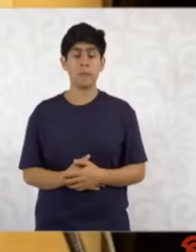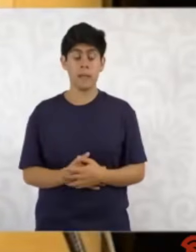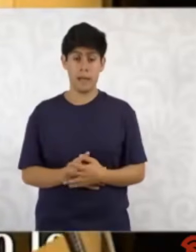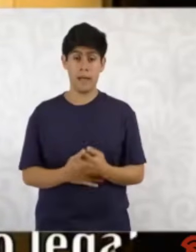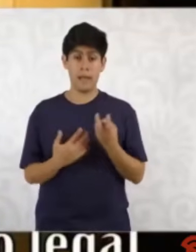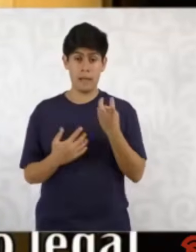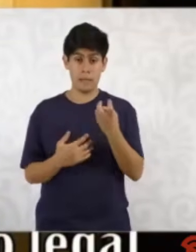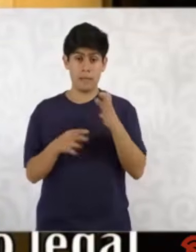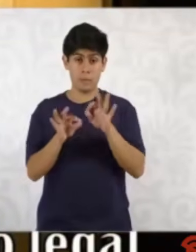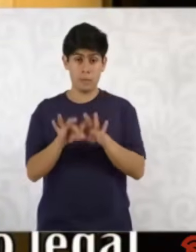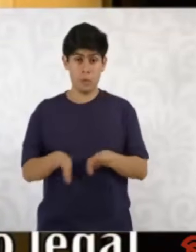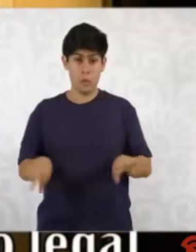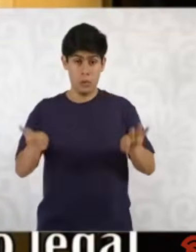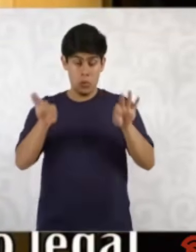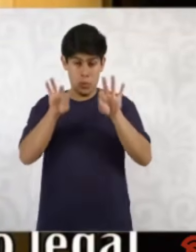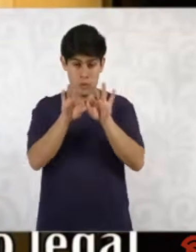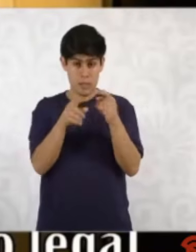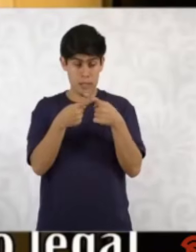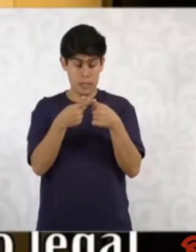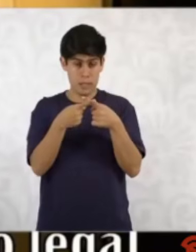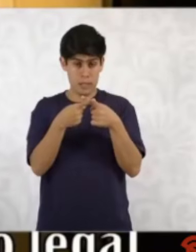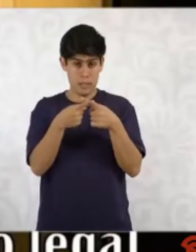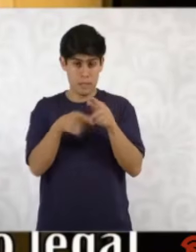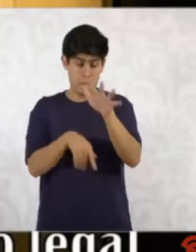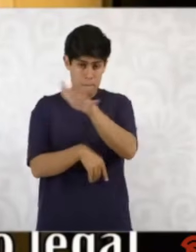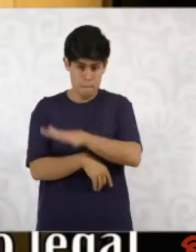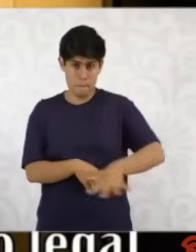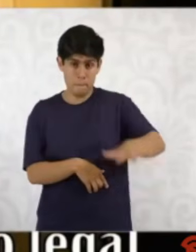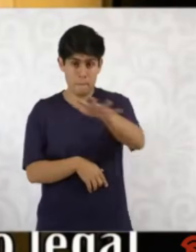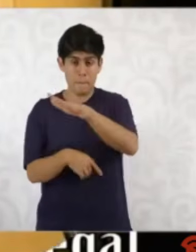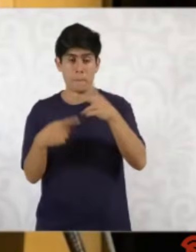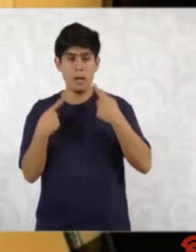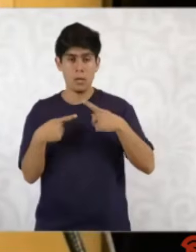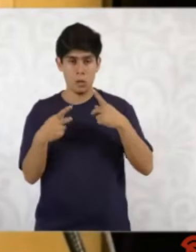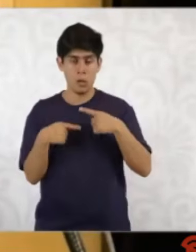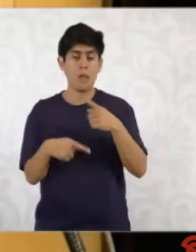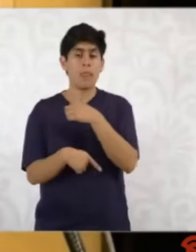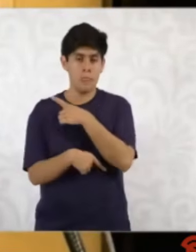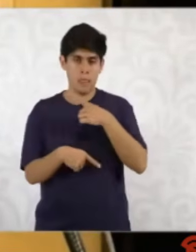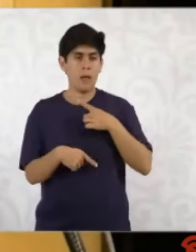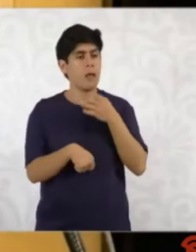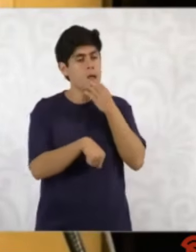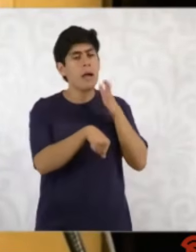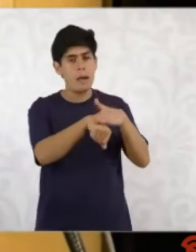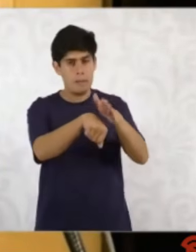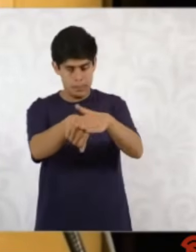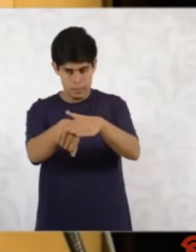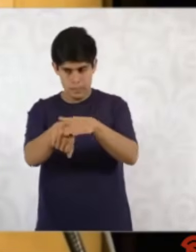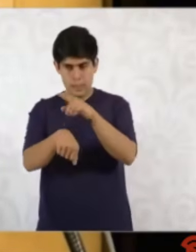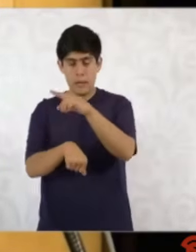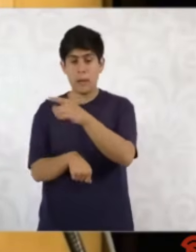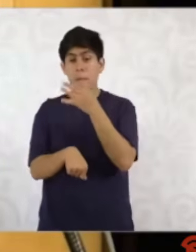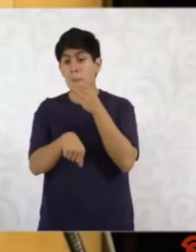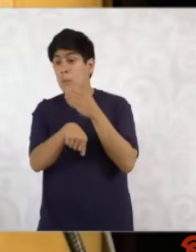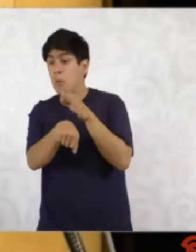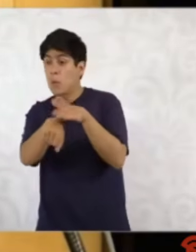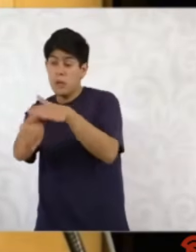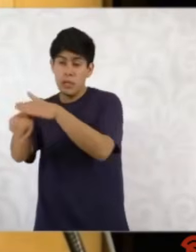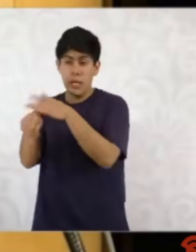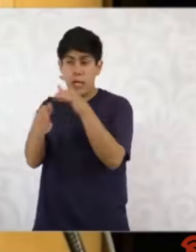claramente diferenciado para el público en general el contenido editorial del programa de la publicidad y de la televenta. Y, por